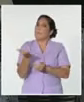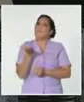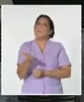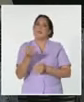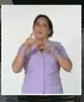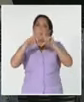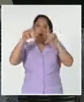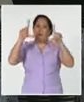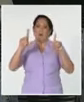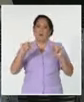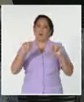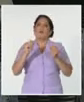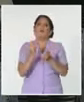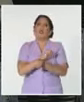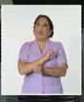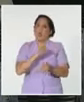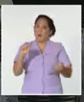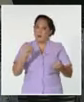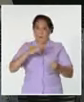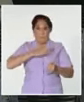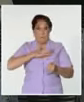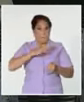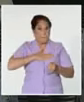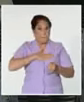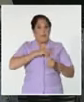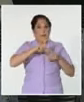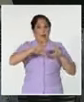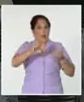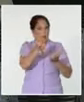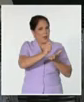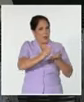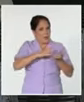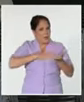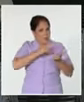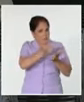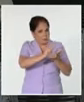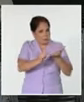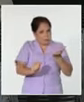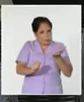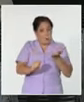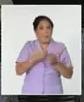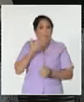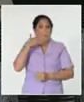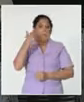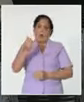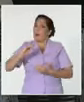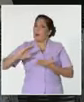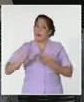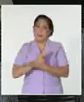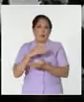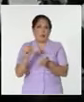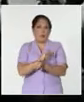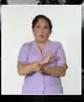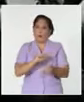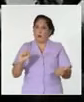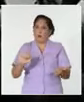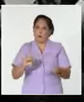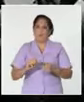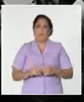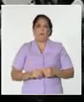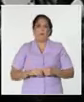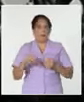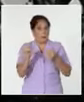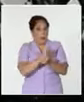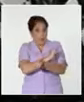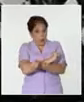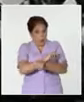multilaterales prácticamente han hecho conceptualización de terrorismo, por supuesto, a favor de lo que le interesa. El terrorismo